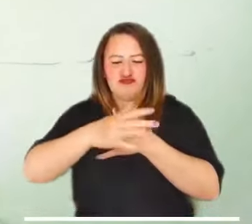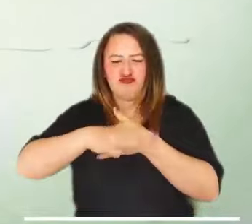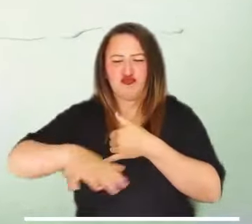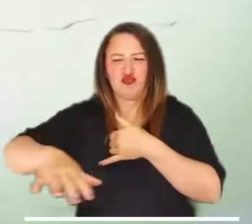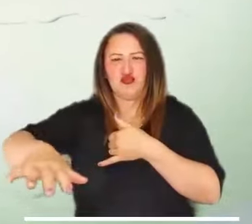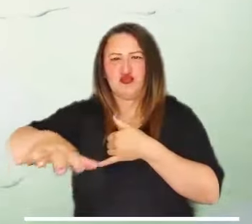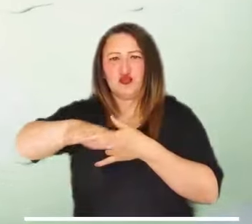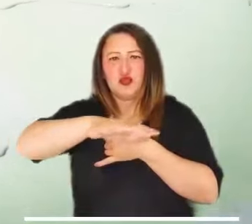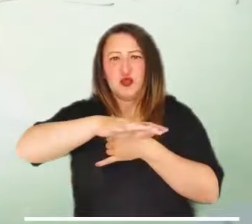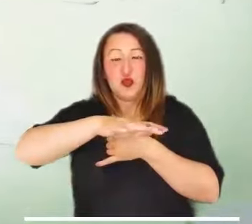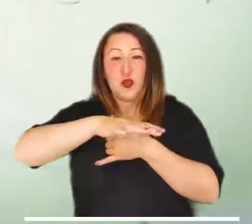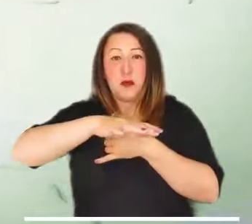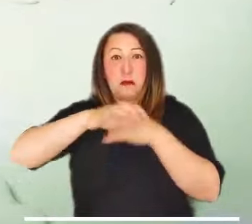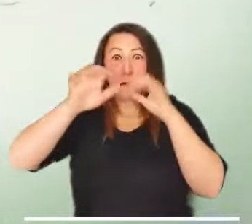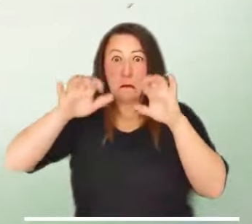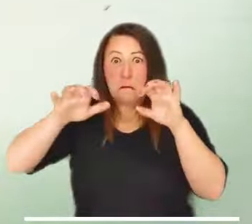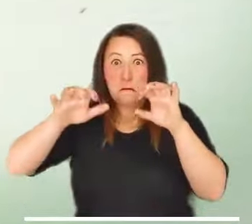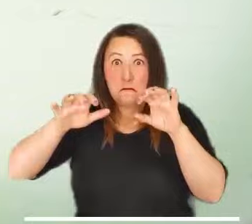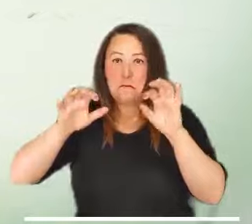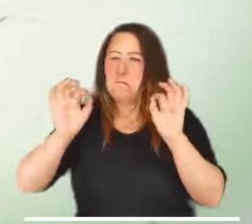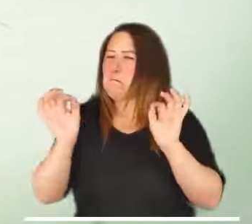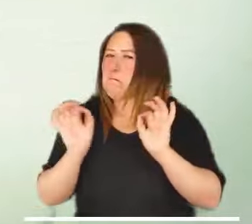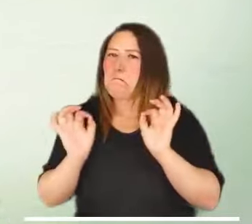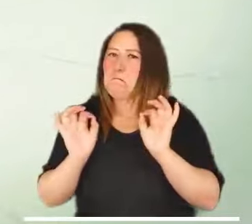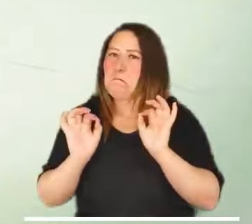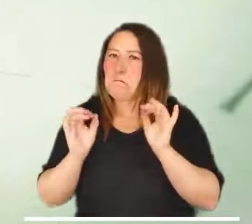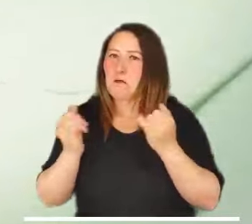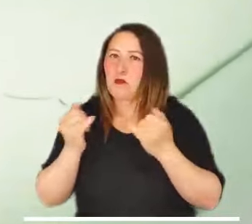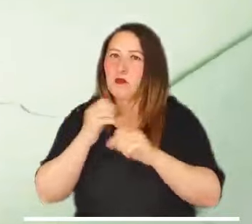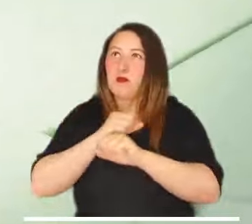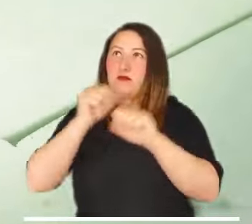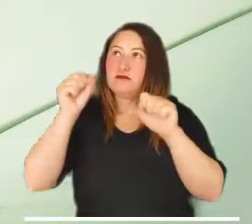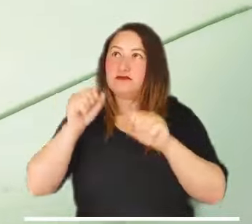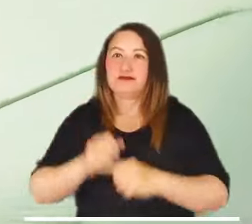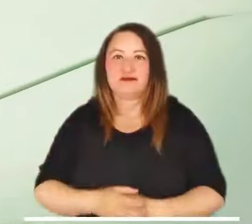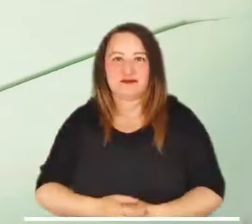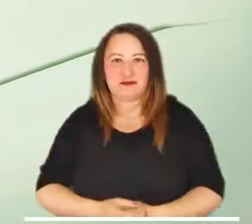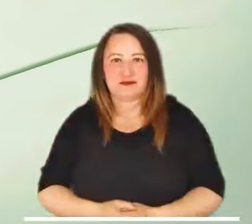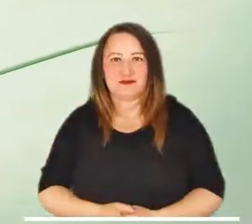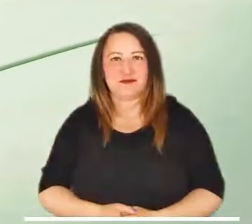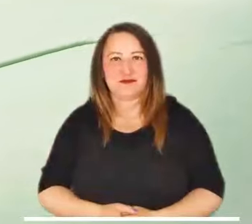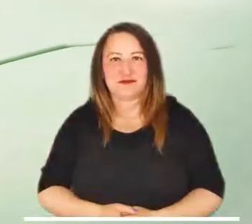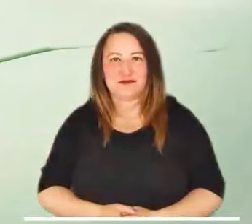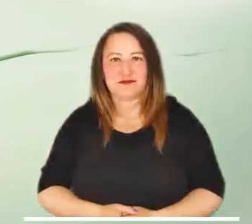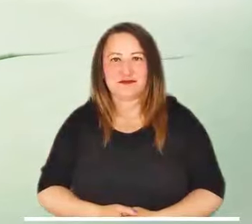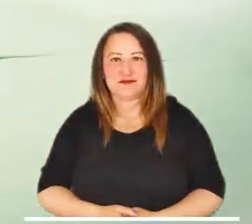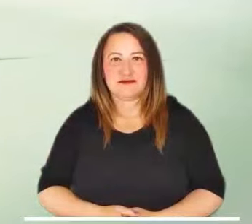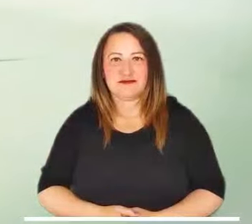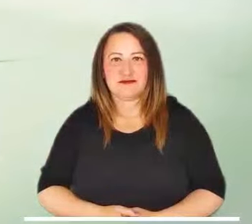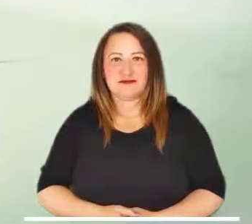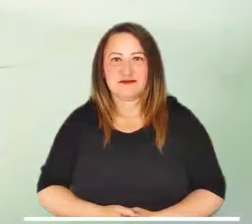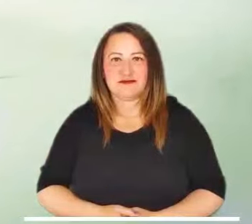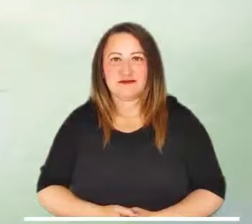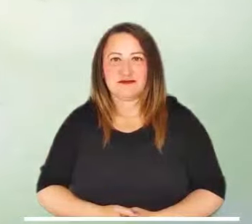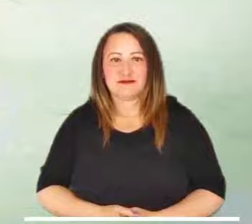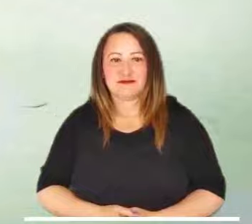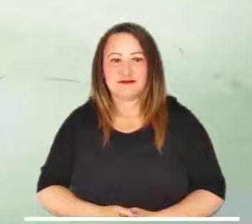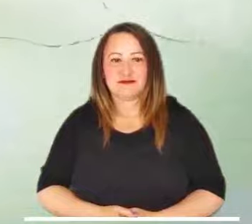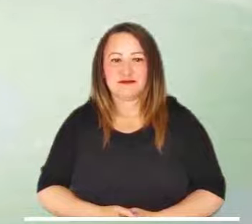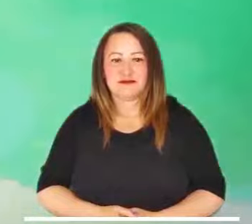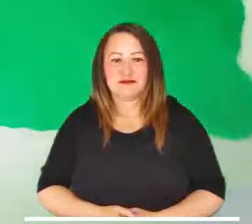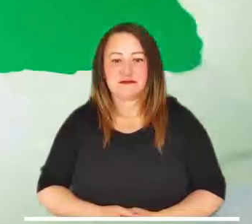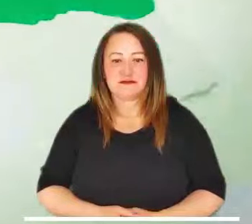En la extensa región andina no se pronostican precipitaciones significativas durante las horas de la mañana.